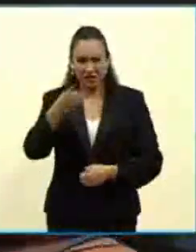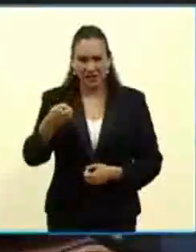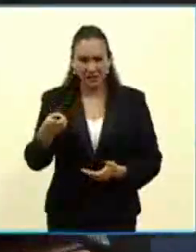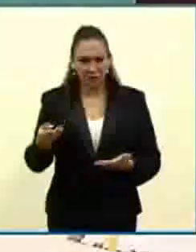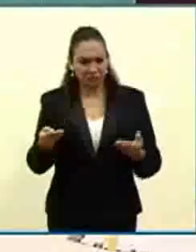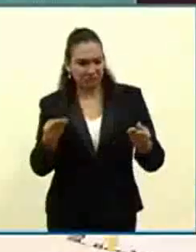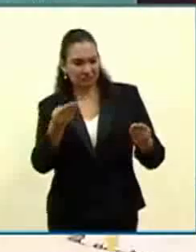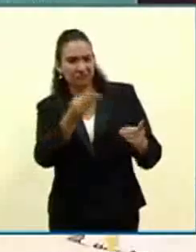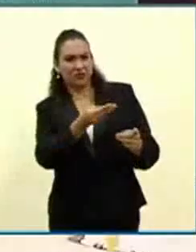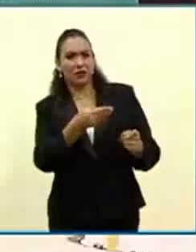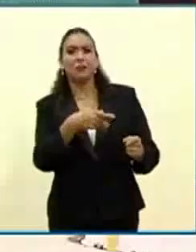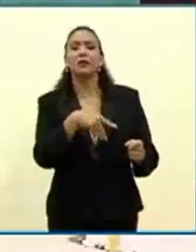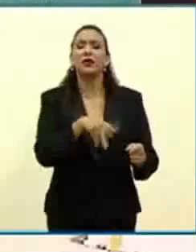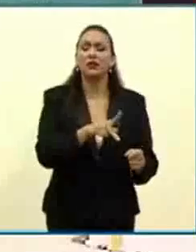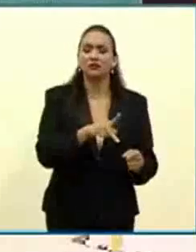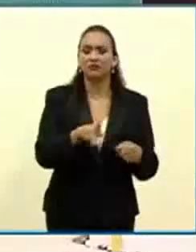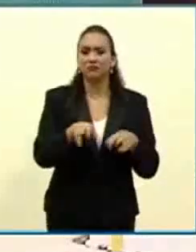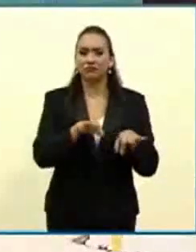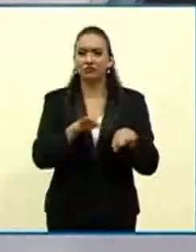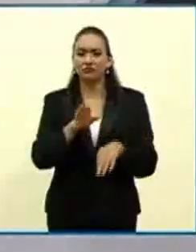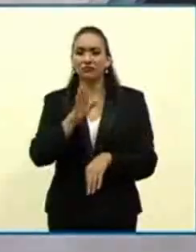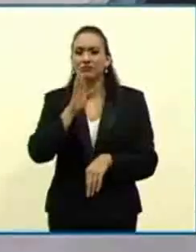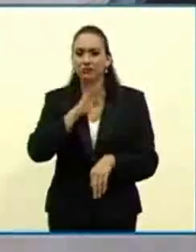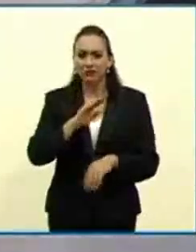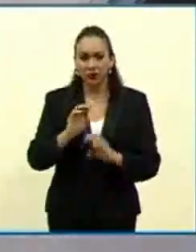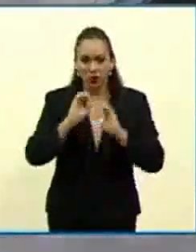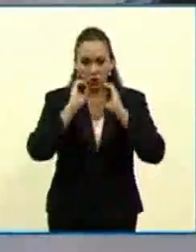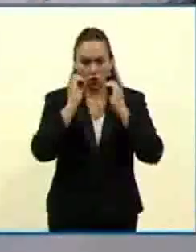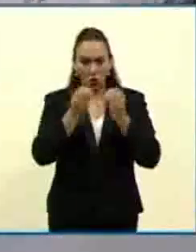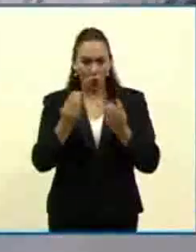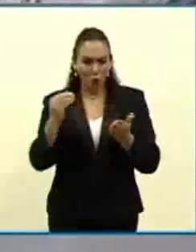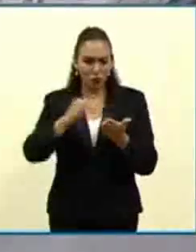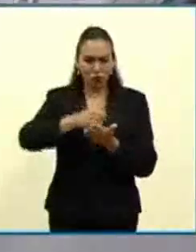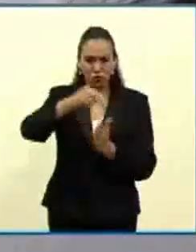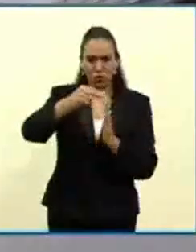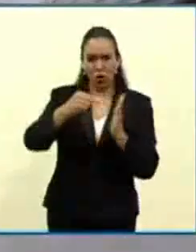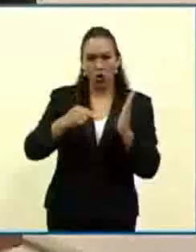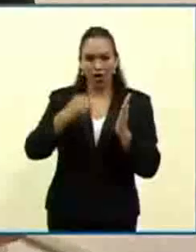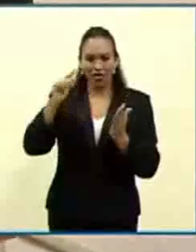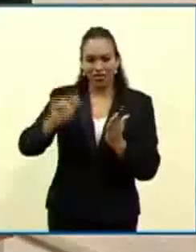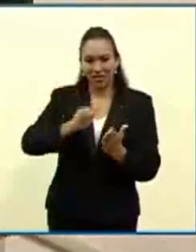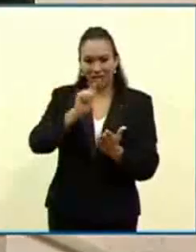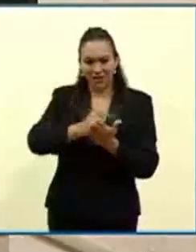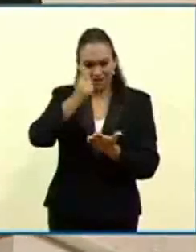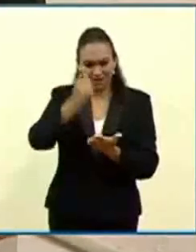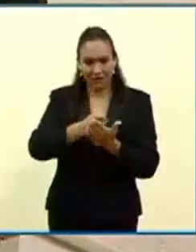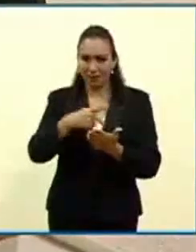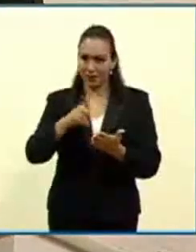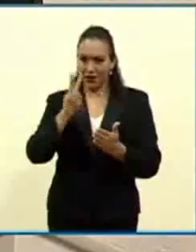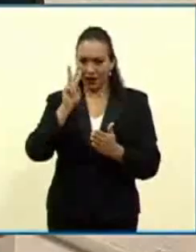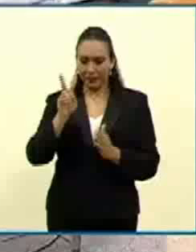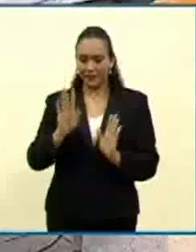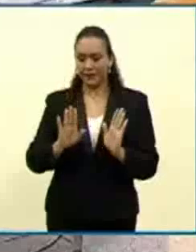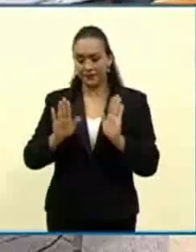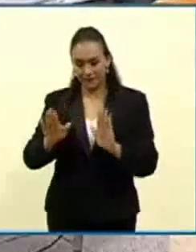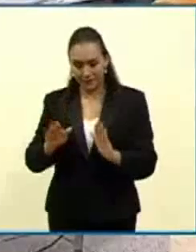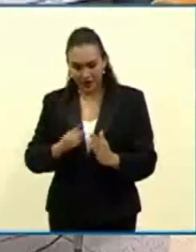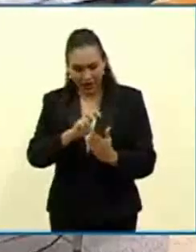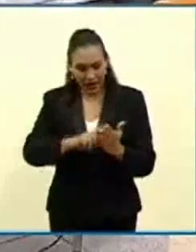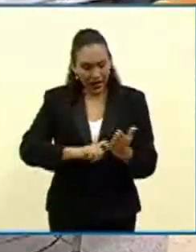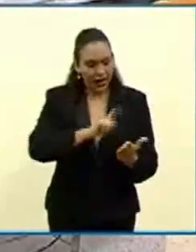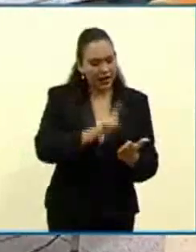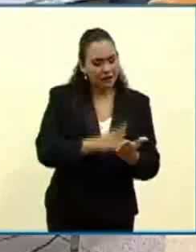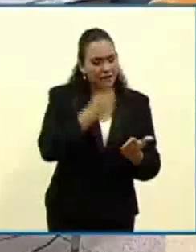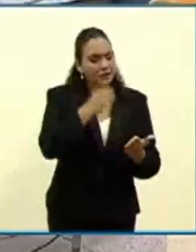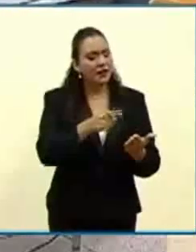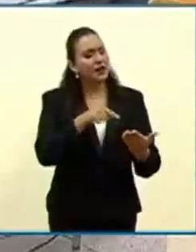suspensión limitando sus efectos a la organización que impugnó una norma, el tribunal aseguró que la reforma que limita los